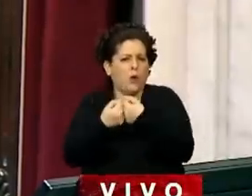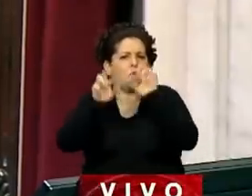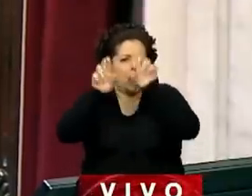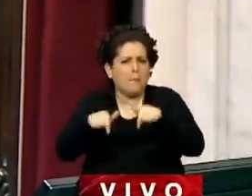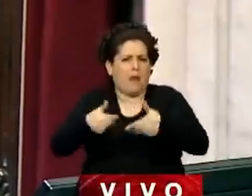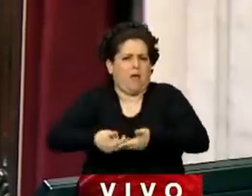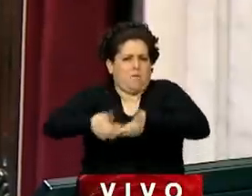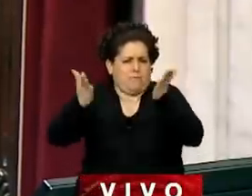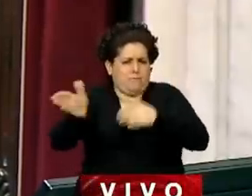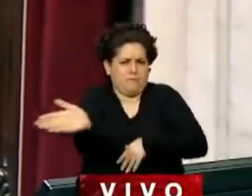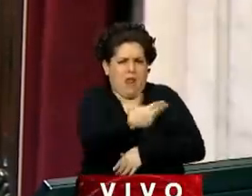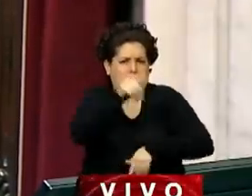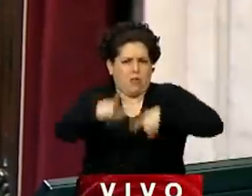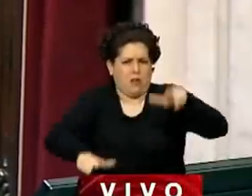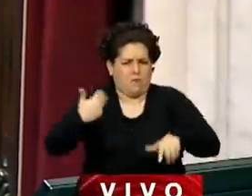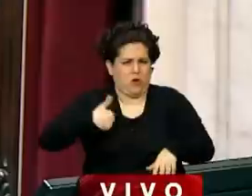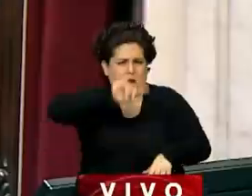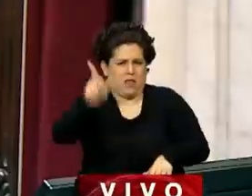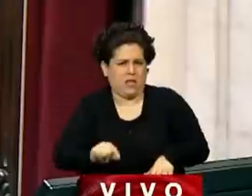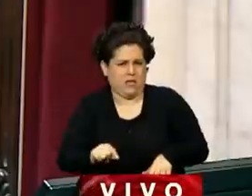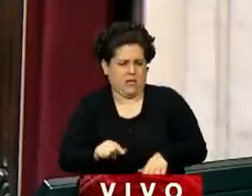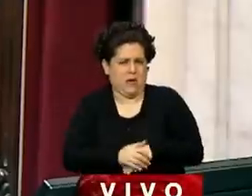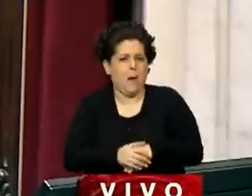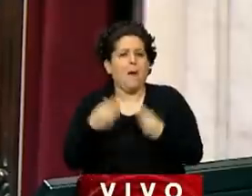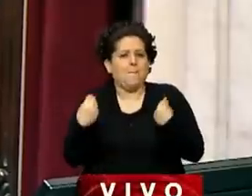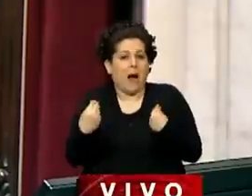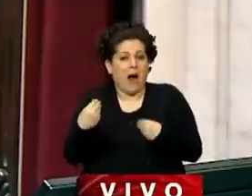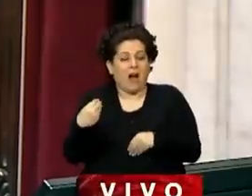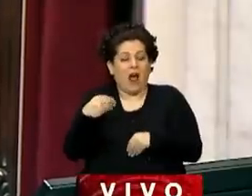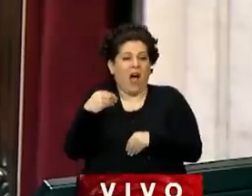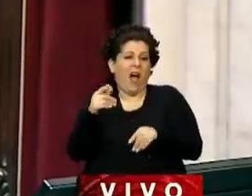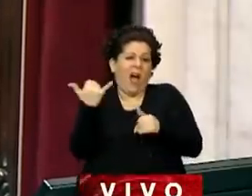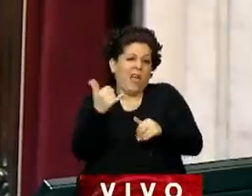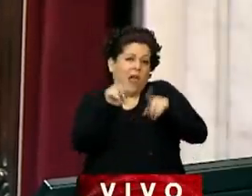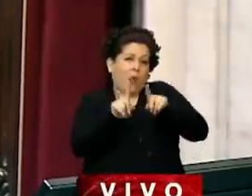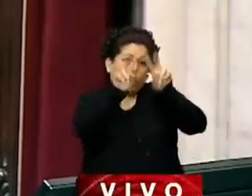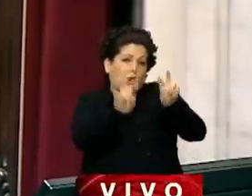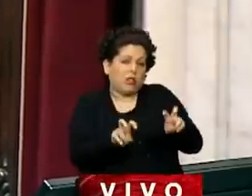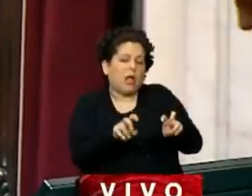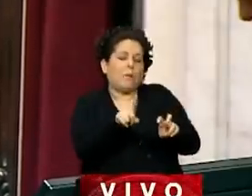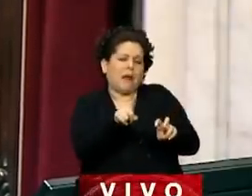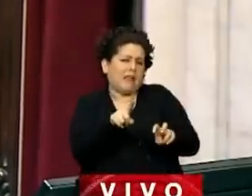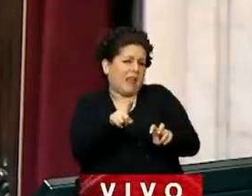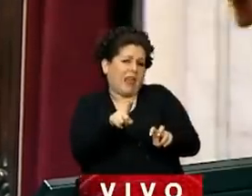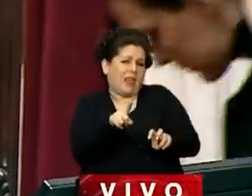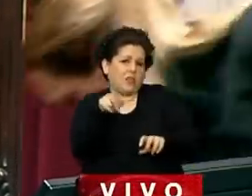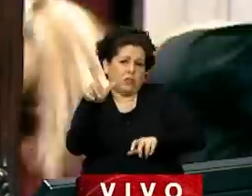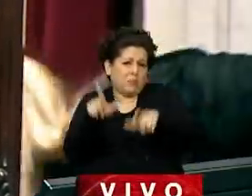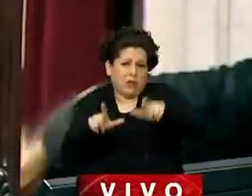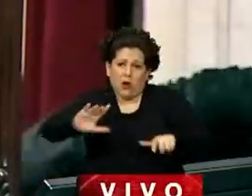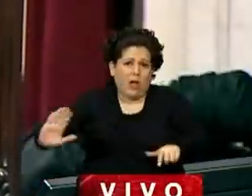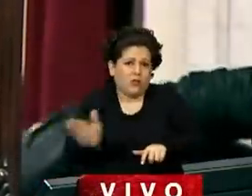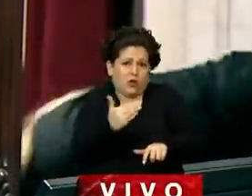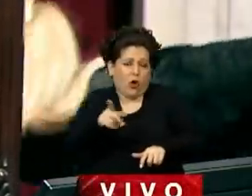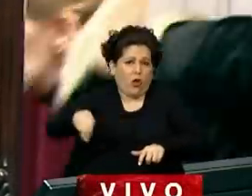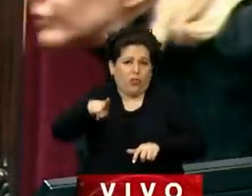Estado, de darle un camino de largo plazo alrededor de aquellos temas que todos,